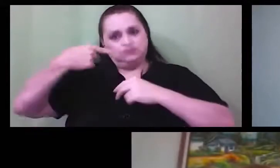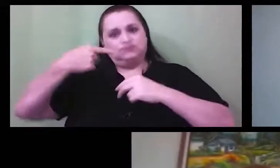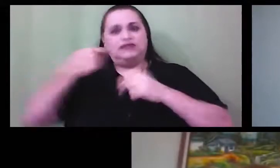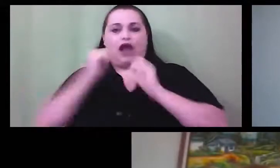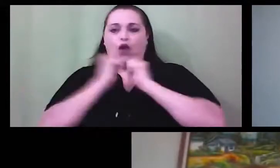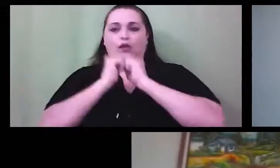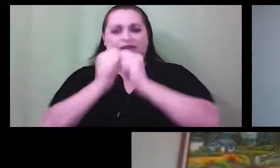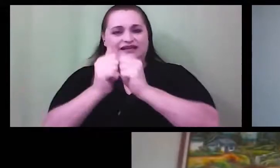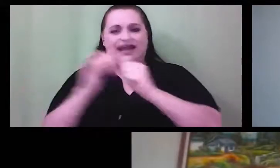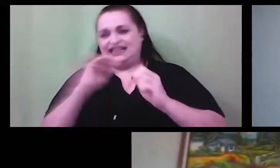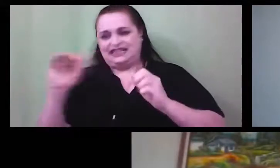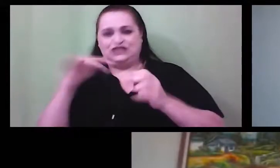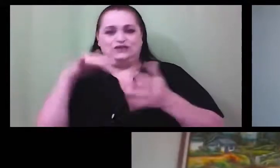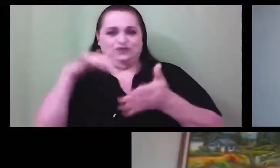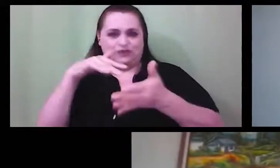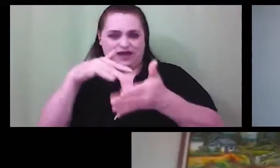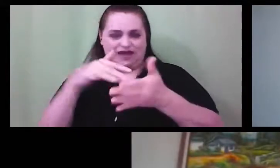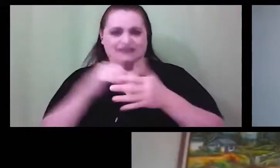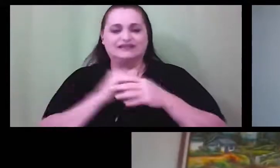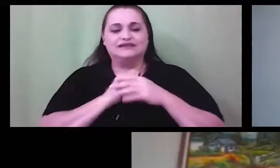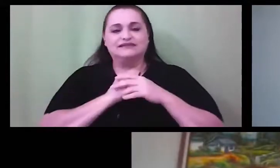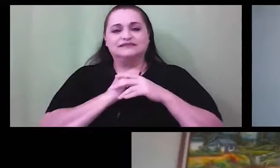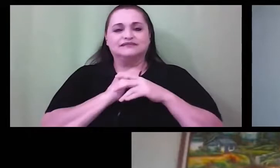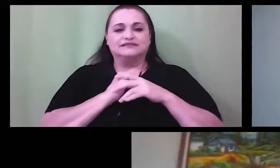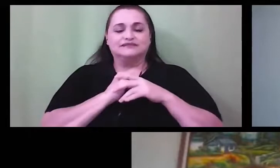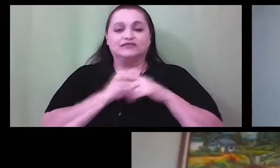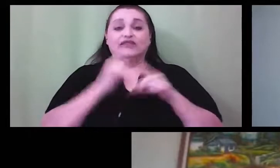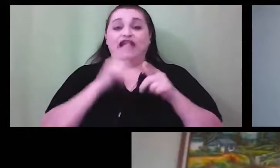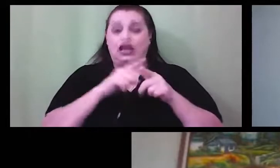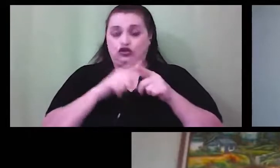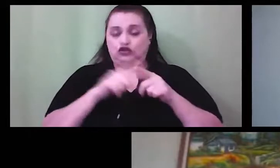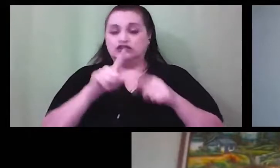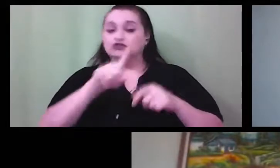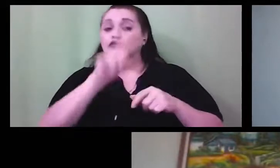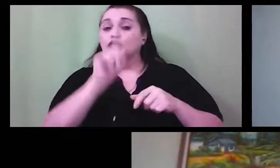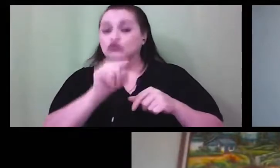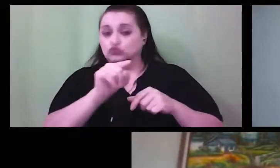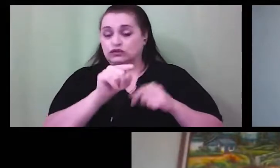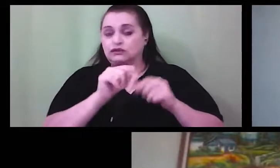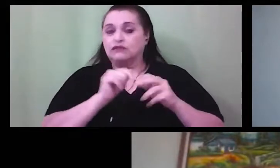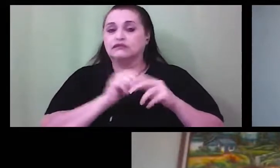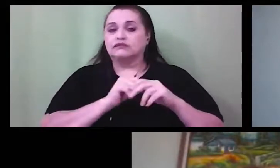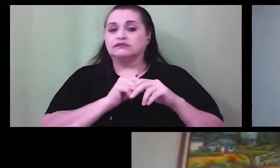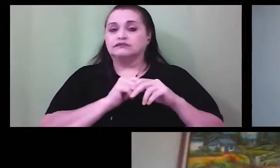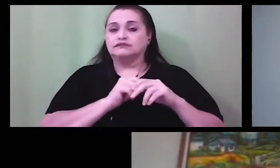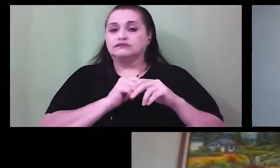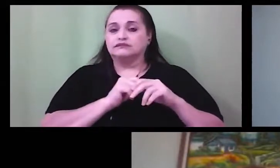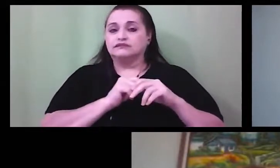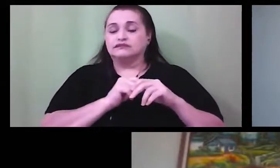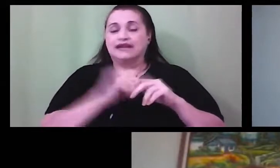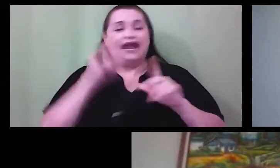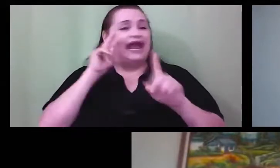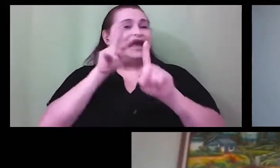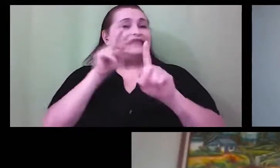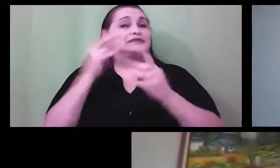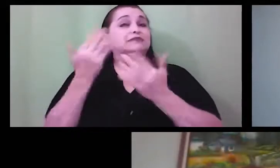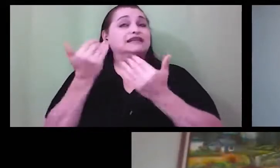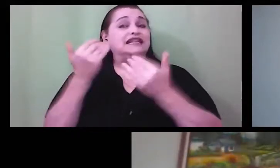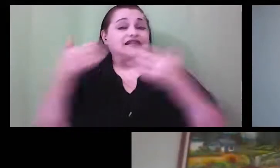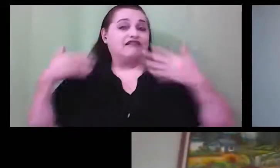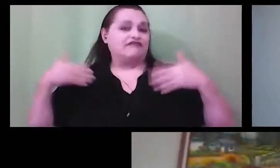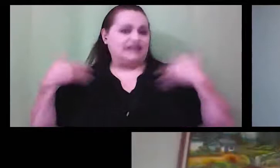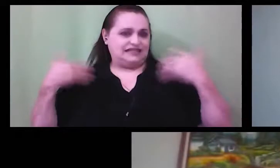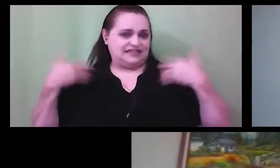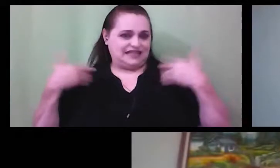a la persona estudiante, ¿verdad? Entonces, consulta. Ujú, Digamos, bueno, la expectativa, felicidad y